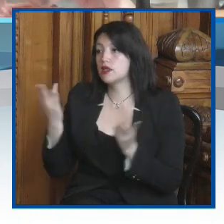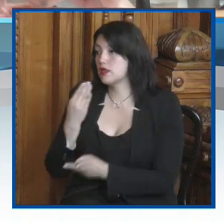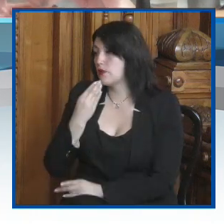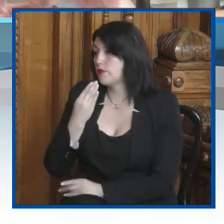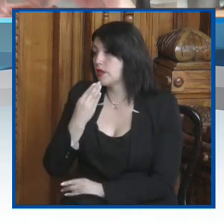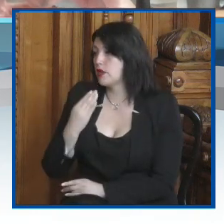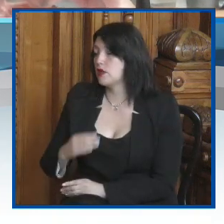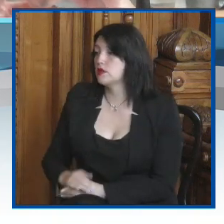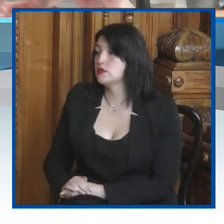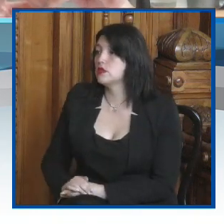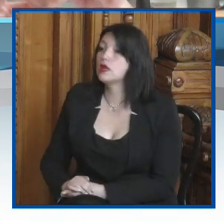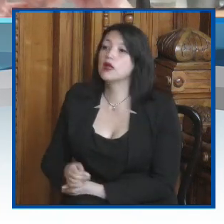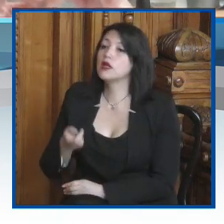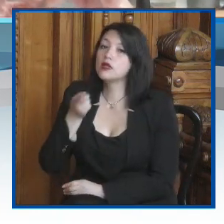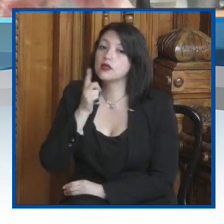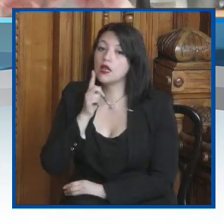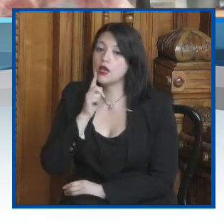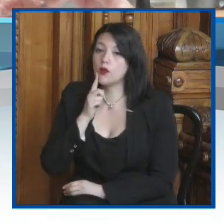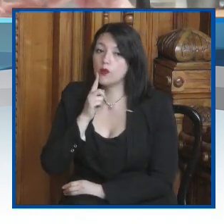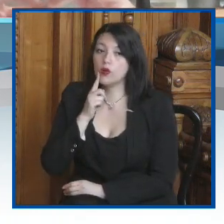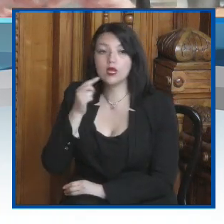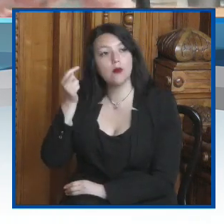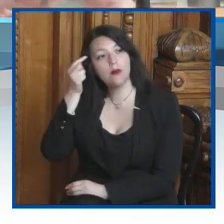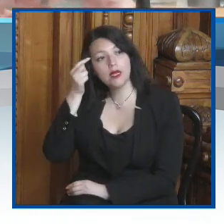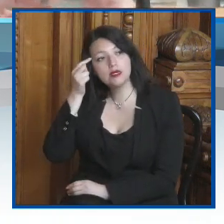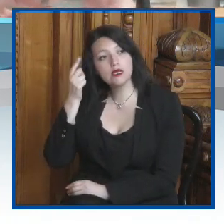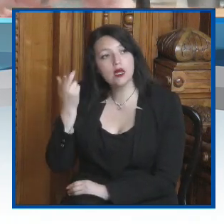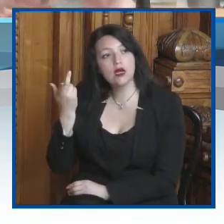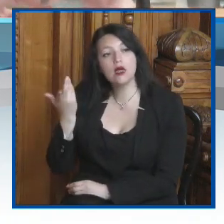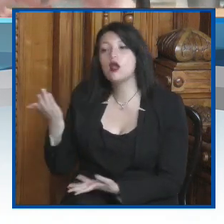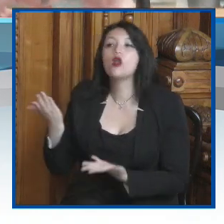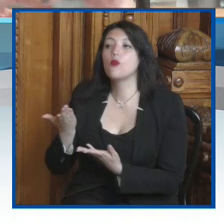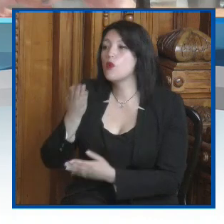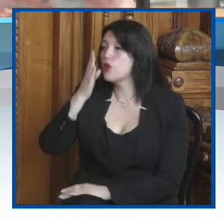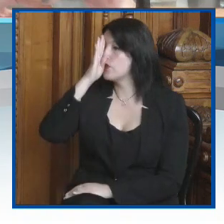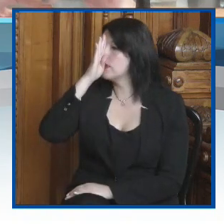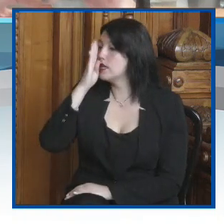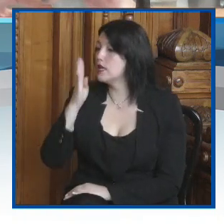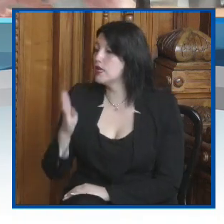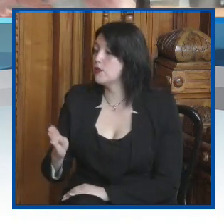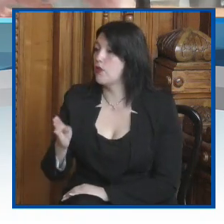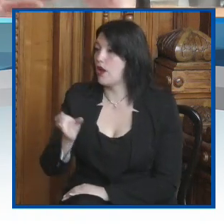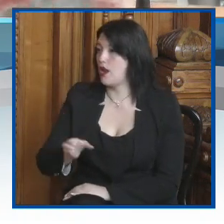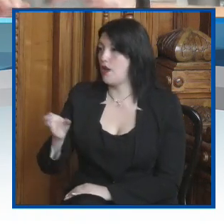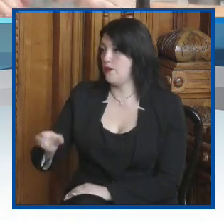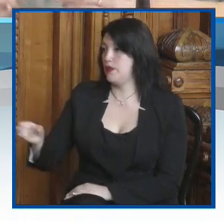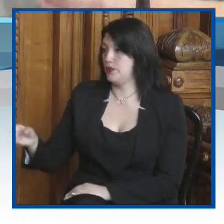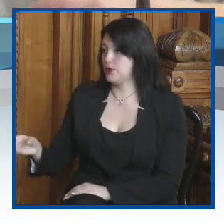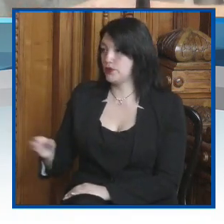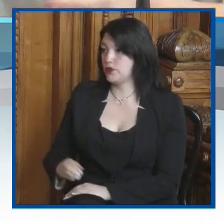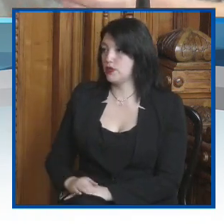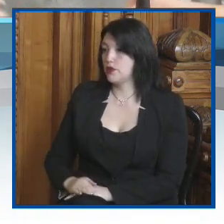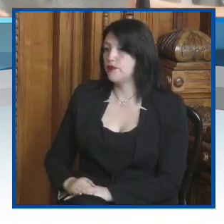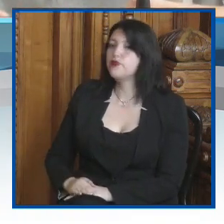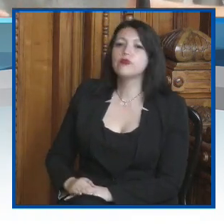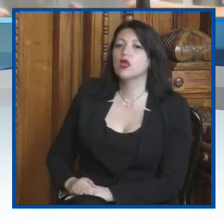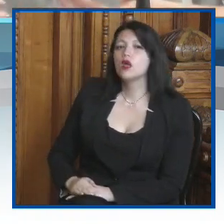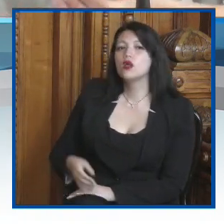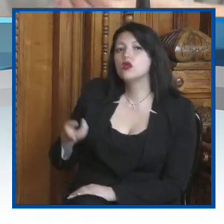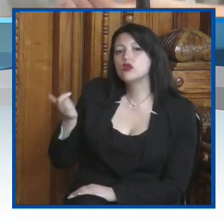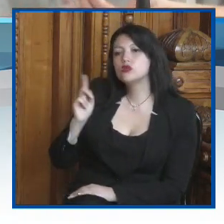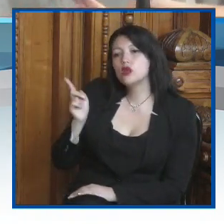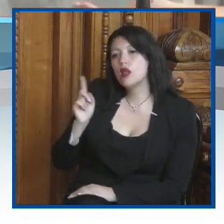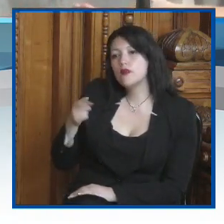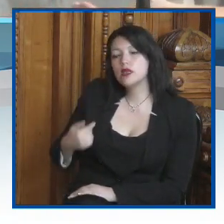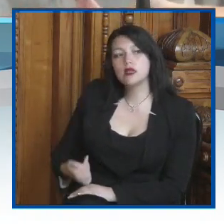también tenemos que pensar en cómo nos dirigimos a la gente. No solamente al imputado o a la víctima, sino